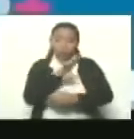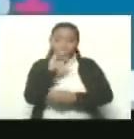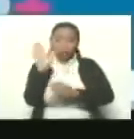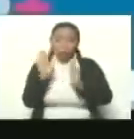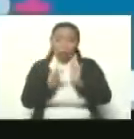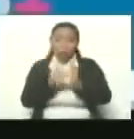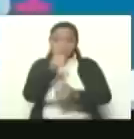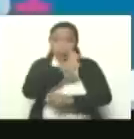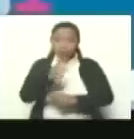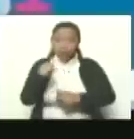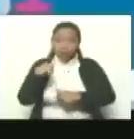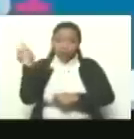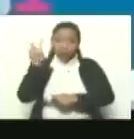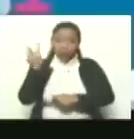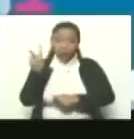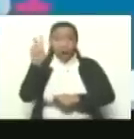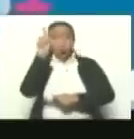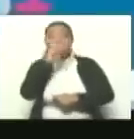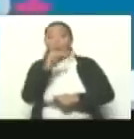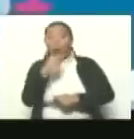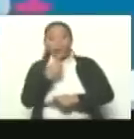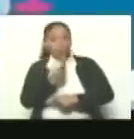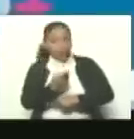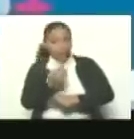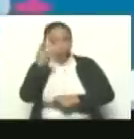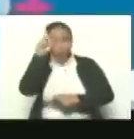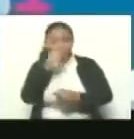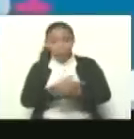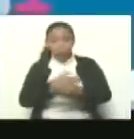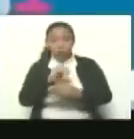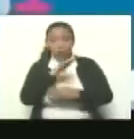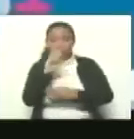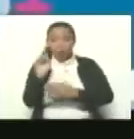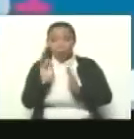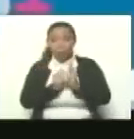Venezuela, eso nunca se dice, 1.500.000.